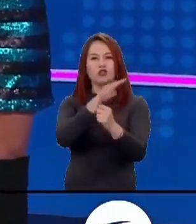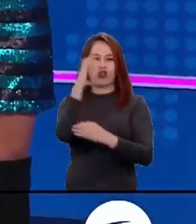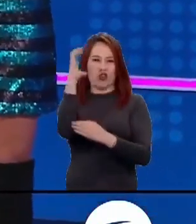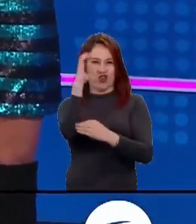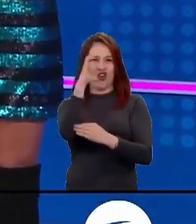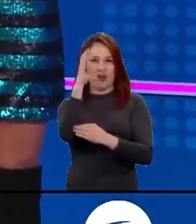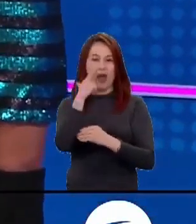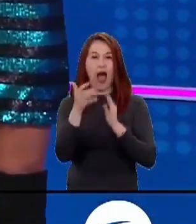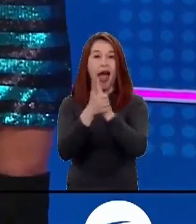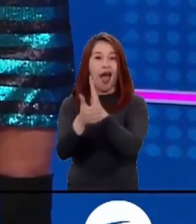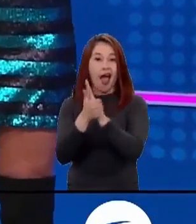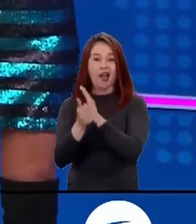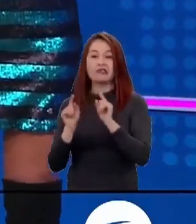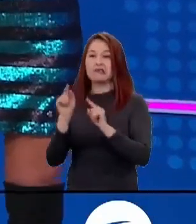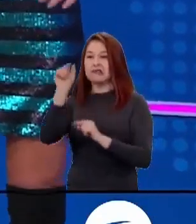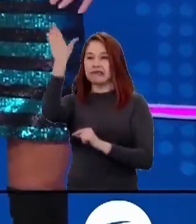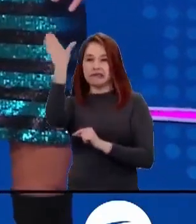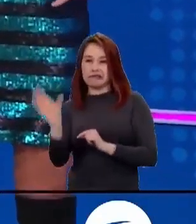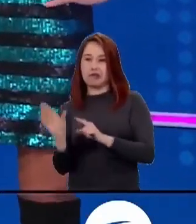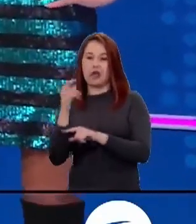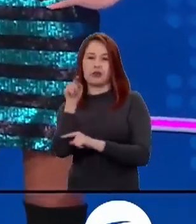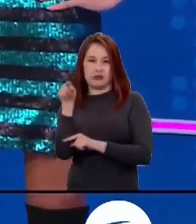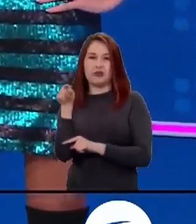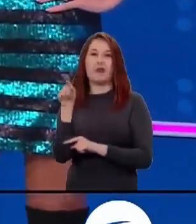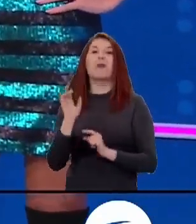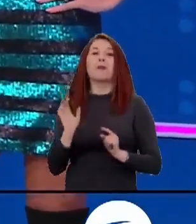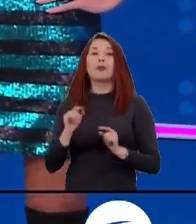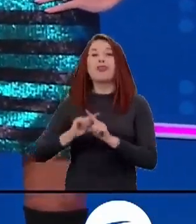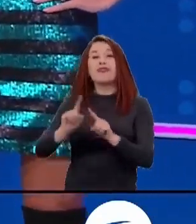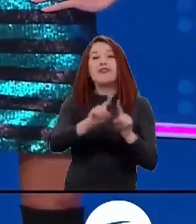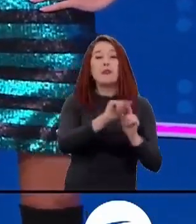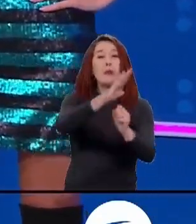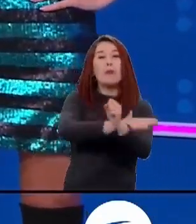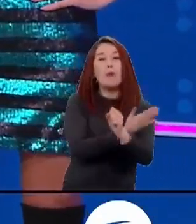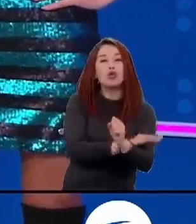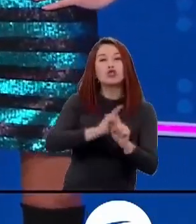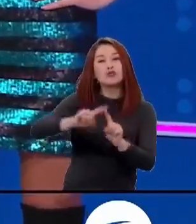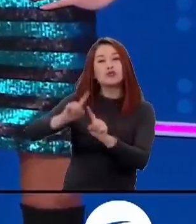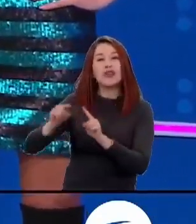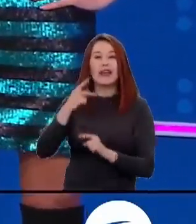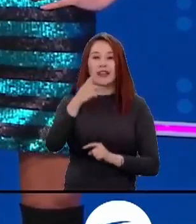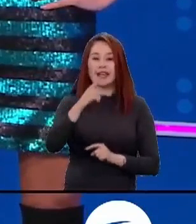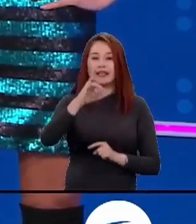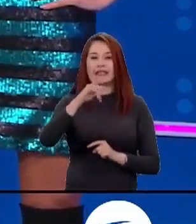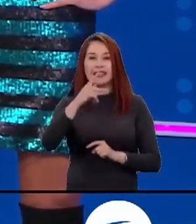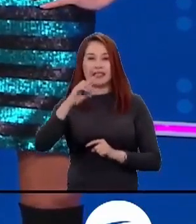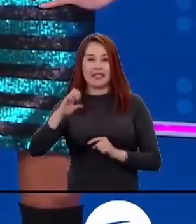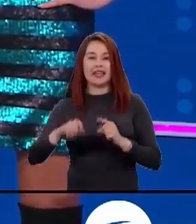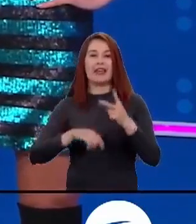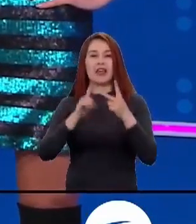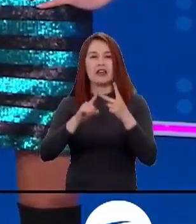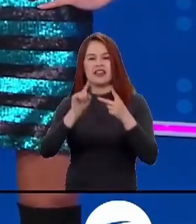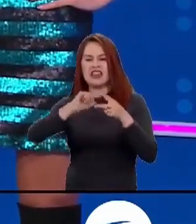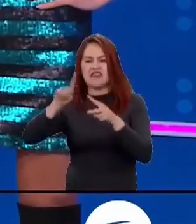allí para descubrir el talento de la Perla del Pacífico. En el siguiente informe hablaron los músicos tradicionales Quique Riascos, director de Pacífico